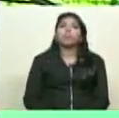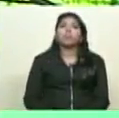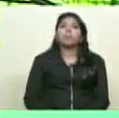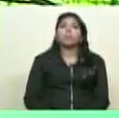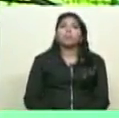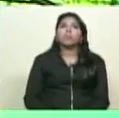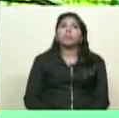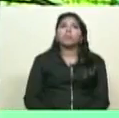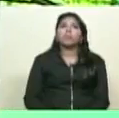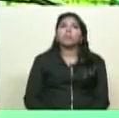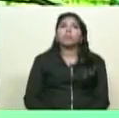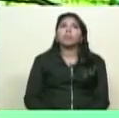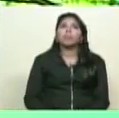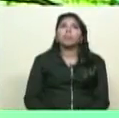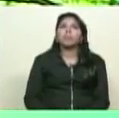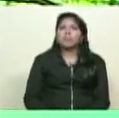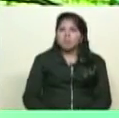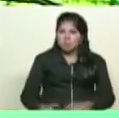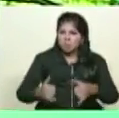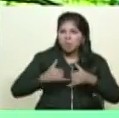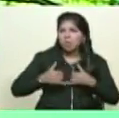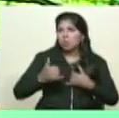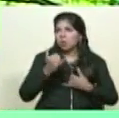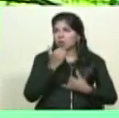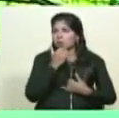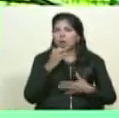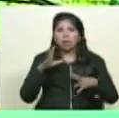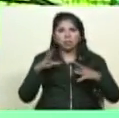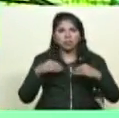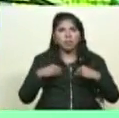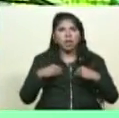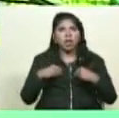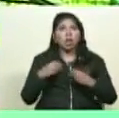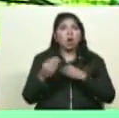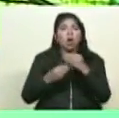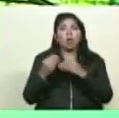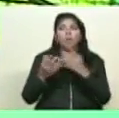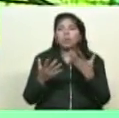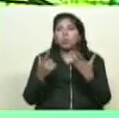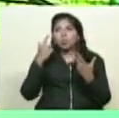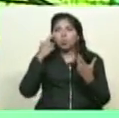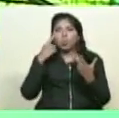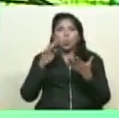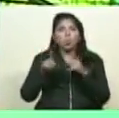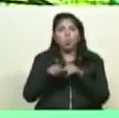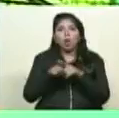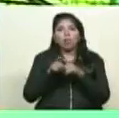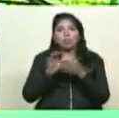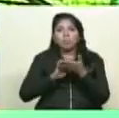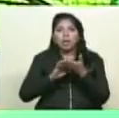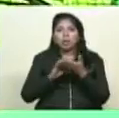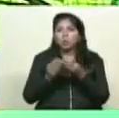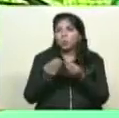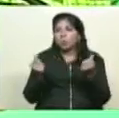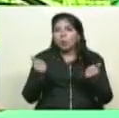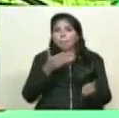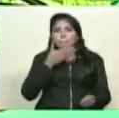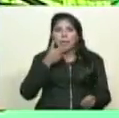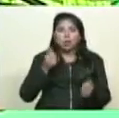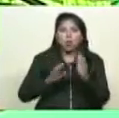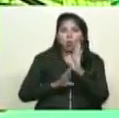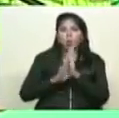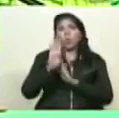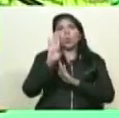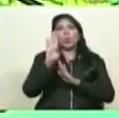No, la crítica y la autocrítica son métodos para hacer balance, para mejorar, para